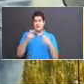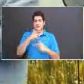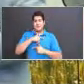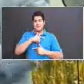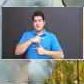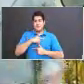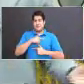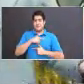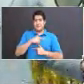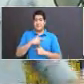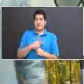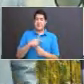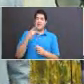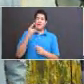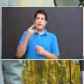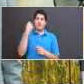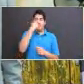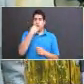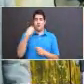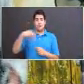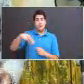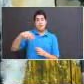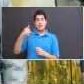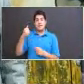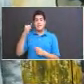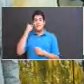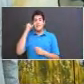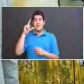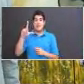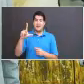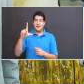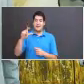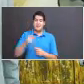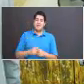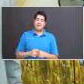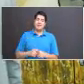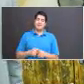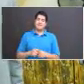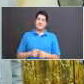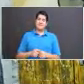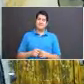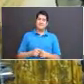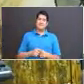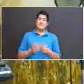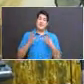U.S.Mail, correo de los Estados Unidos, y le pone a su hijo Usmail.